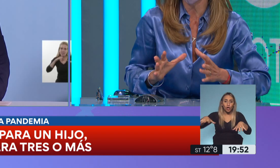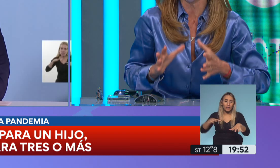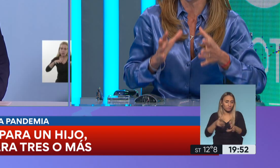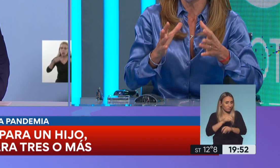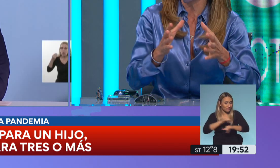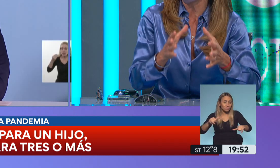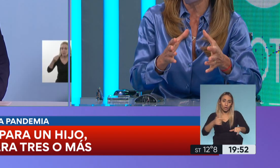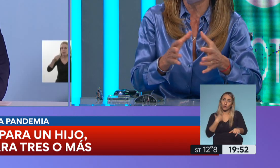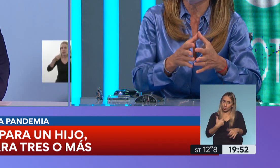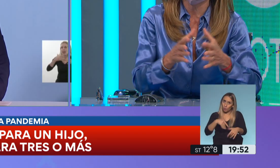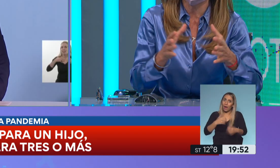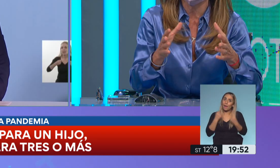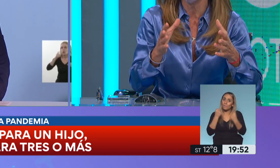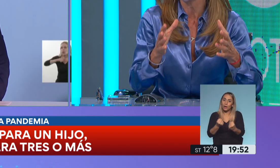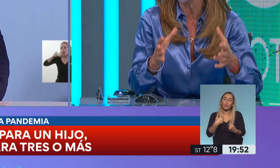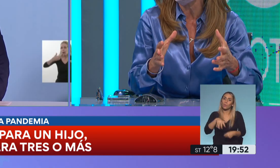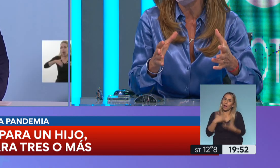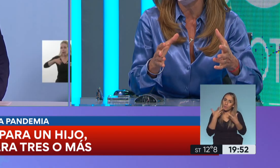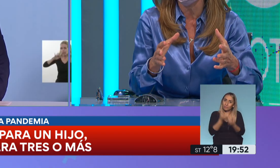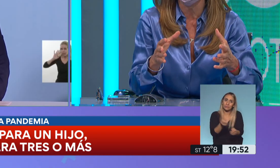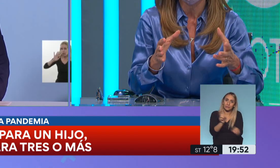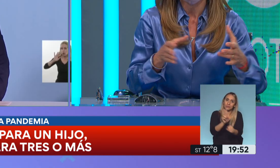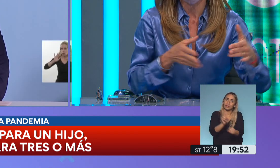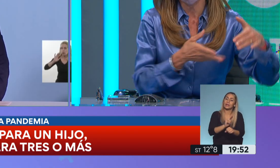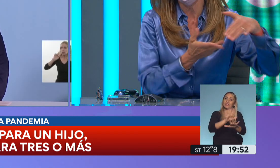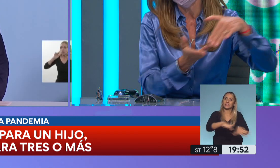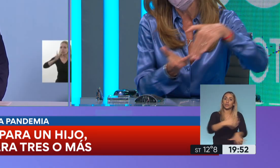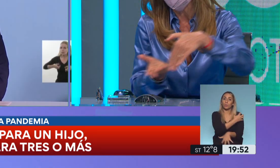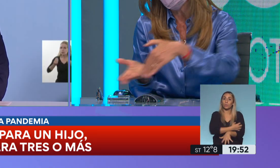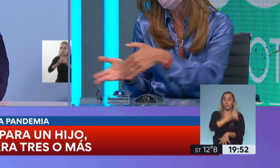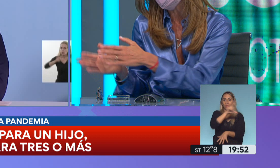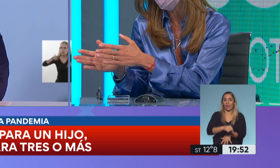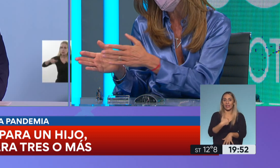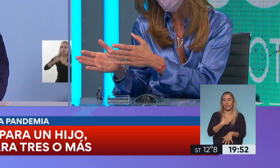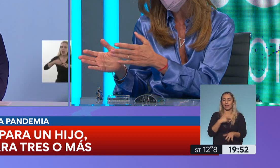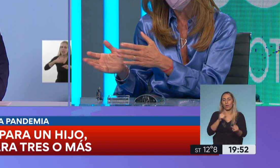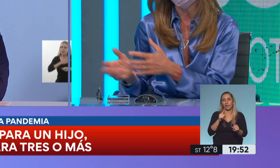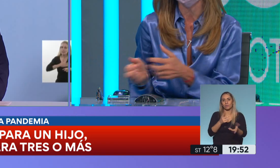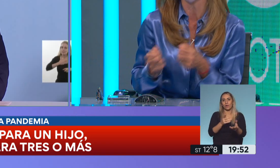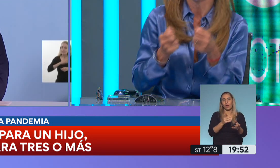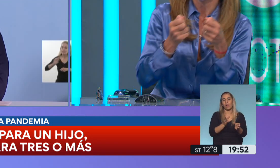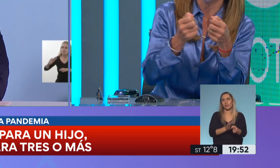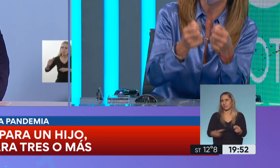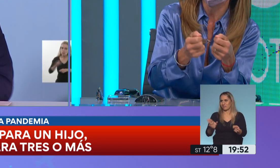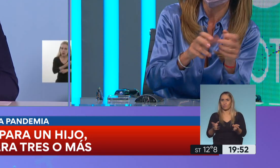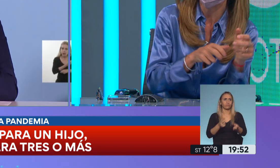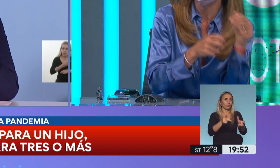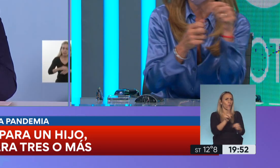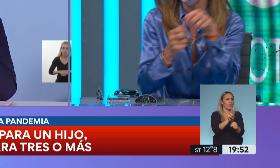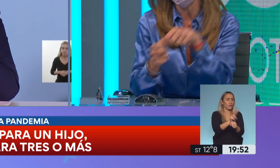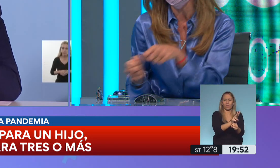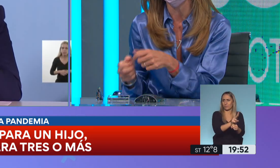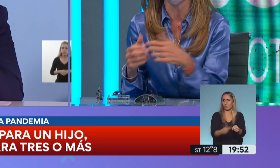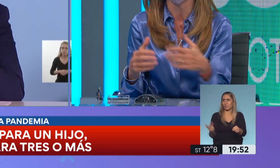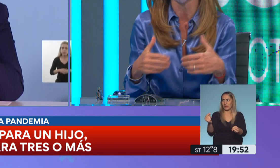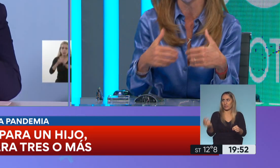esfuerzo, vamos a darle mayor cobertura a nuestros niños y niñas pobres de la Argentina. Ahora eso no se puede ir por la canaleta de los precios, porque si estamos poniendo plata no es para